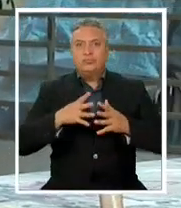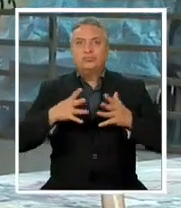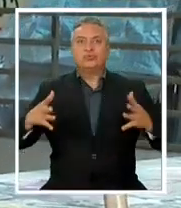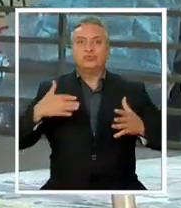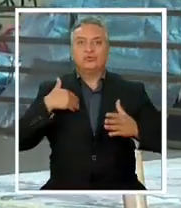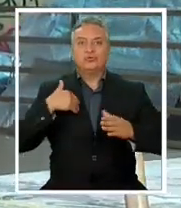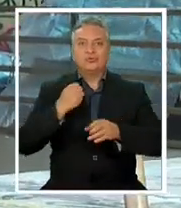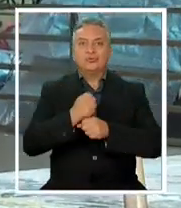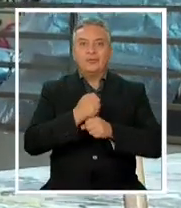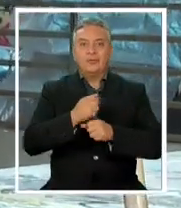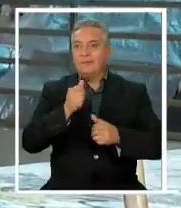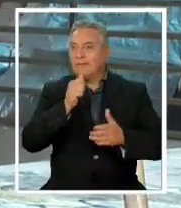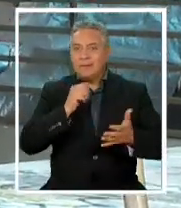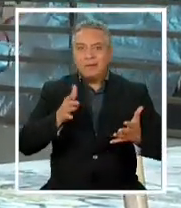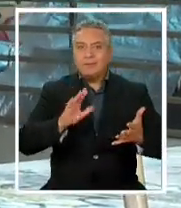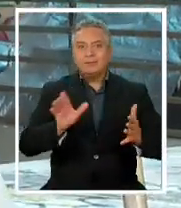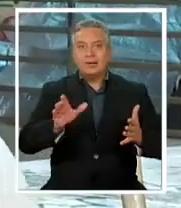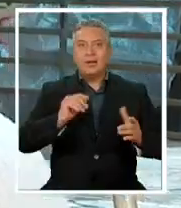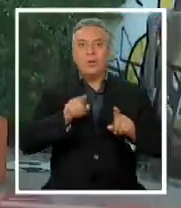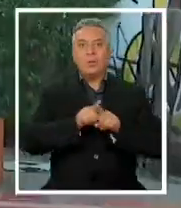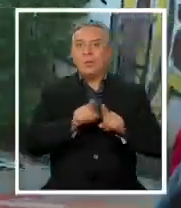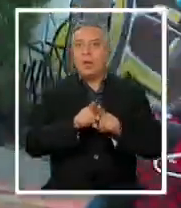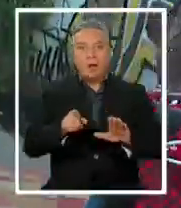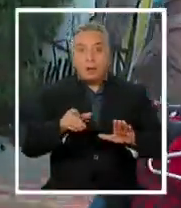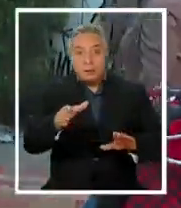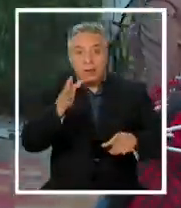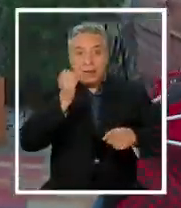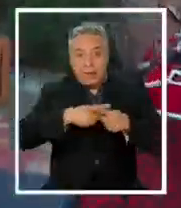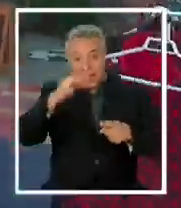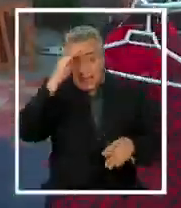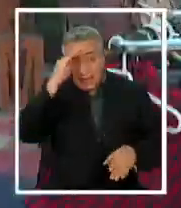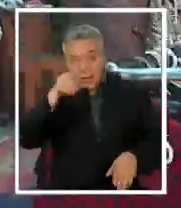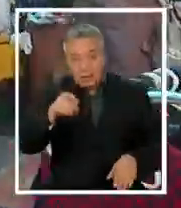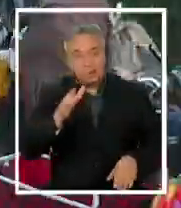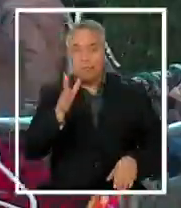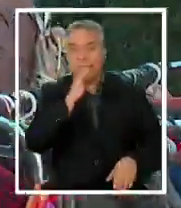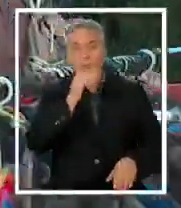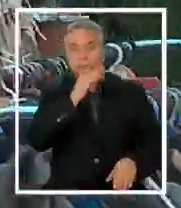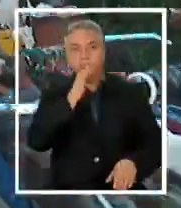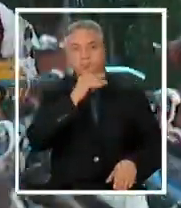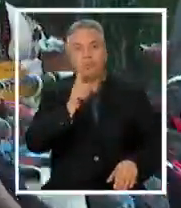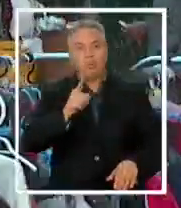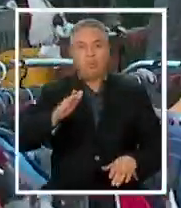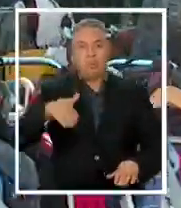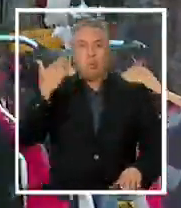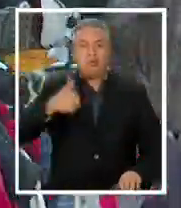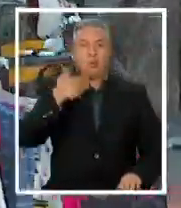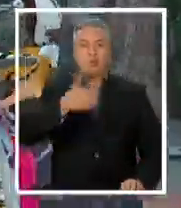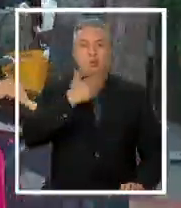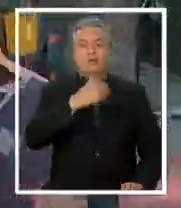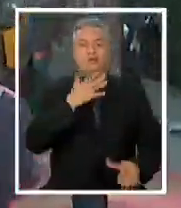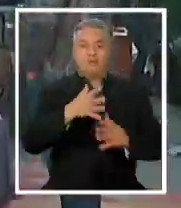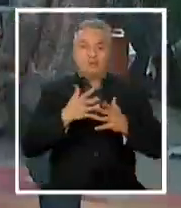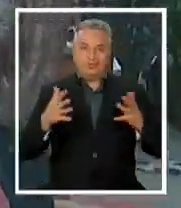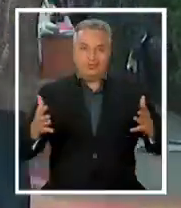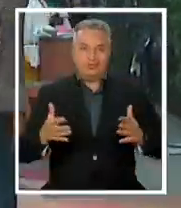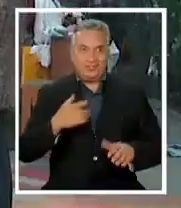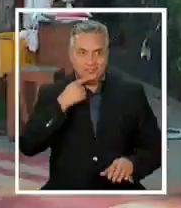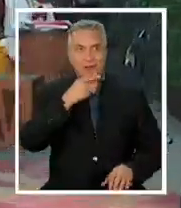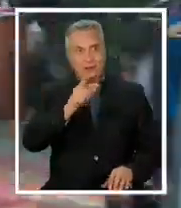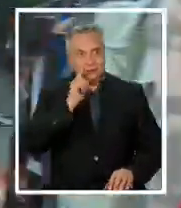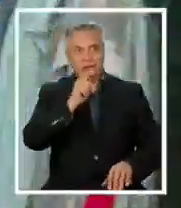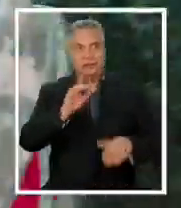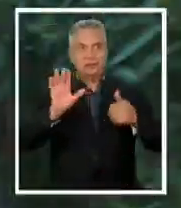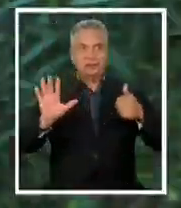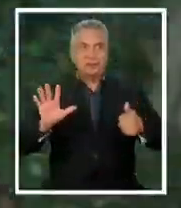área, pero no tanto como para gente sin experiencia. Francisca se enfrenta por primera vez al mercado laboral y es parte de las